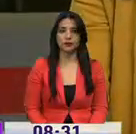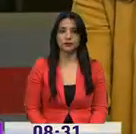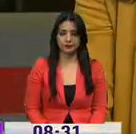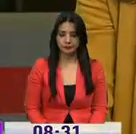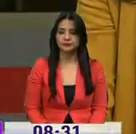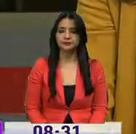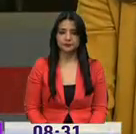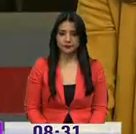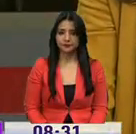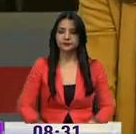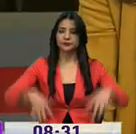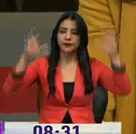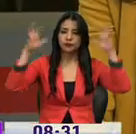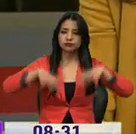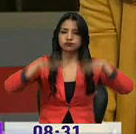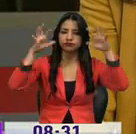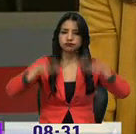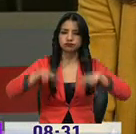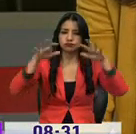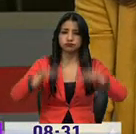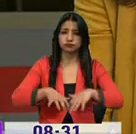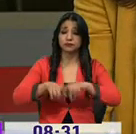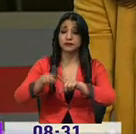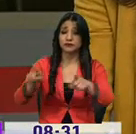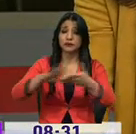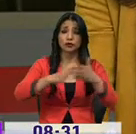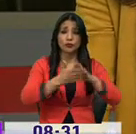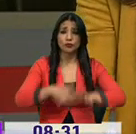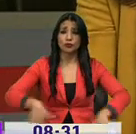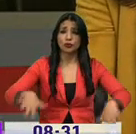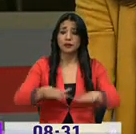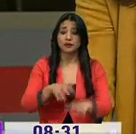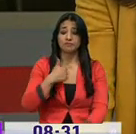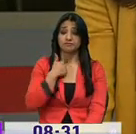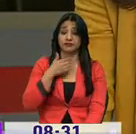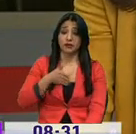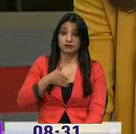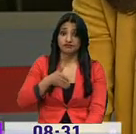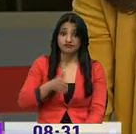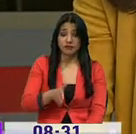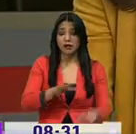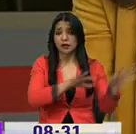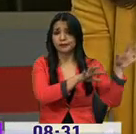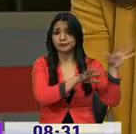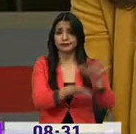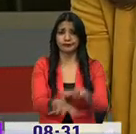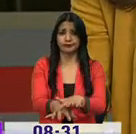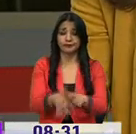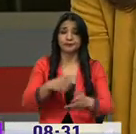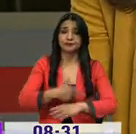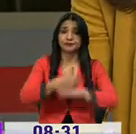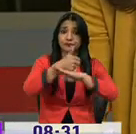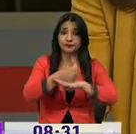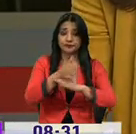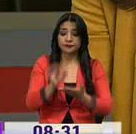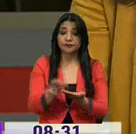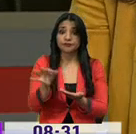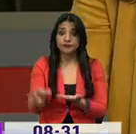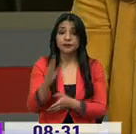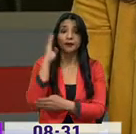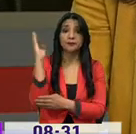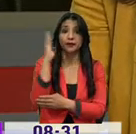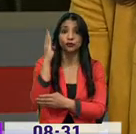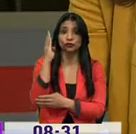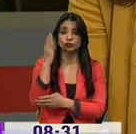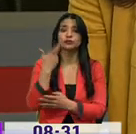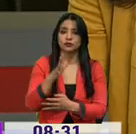Y es que el fuerte temporal invernal ha dejado varias comunidades prácticamente incomunicadas. Autoridades del cantón Baños llegaron